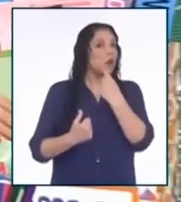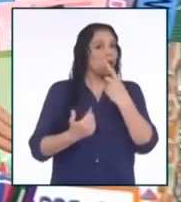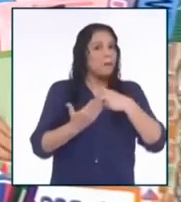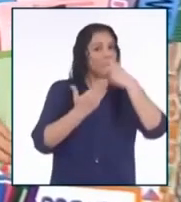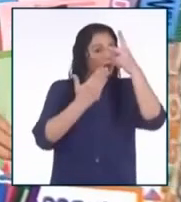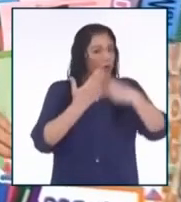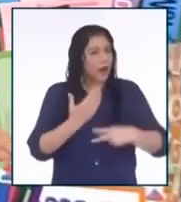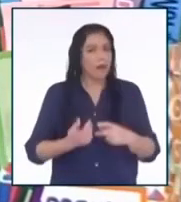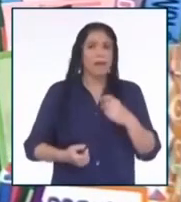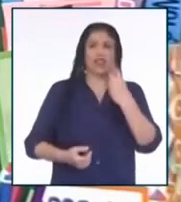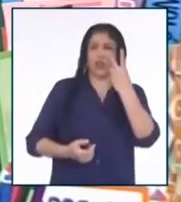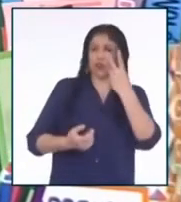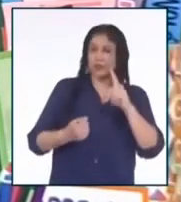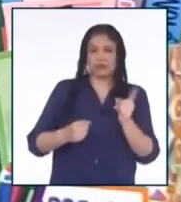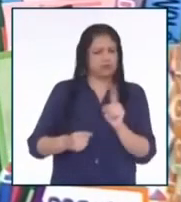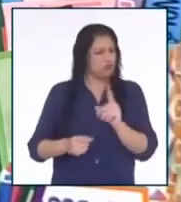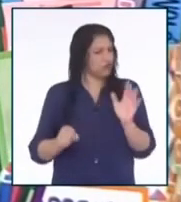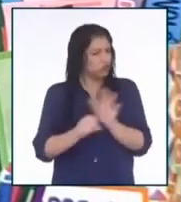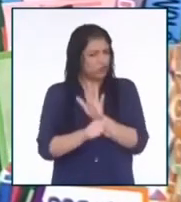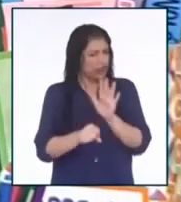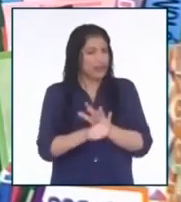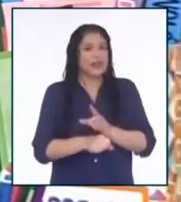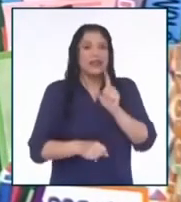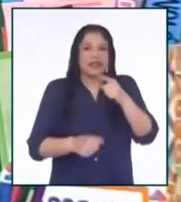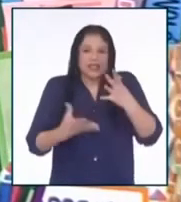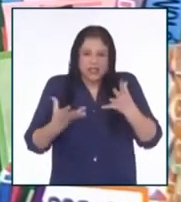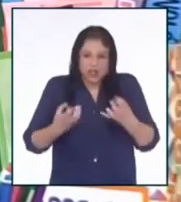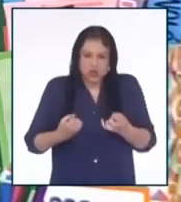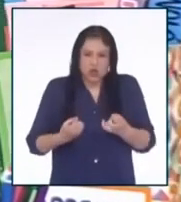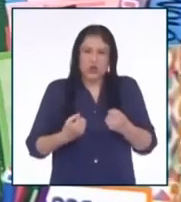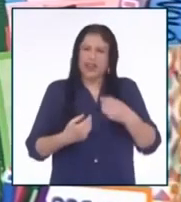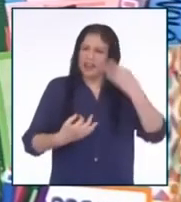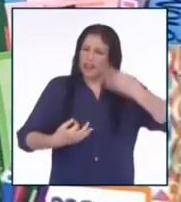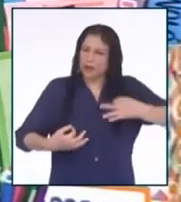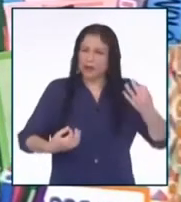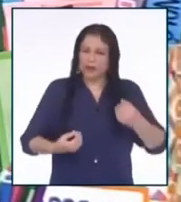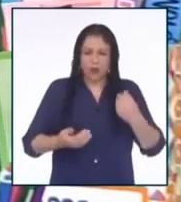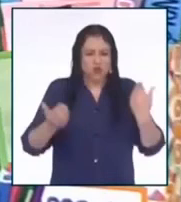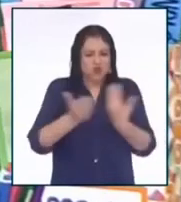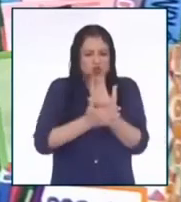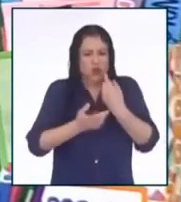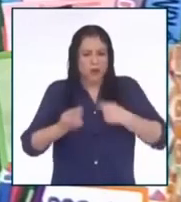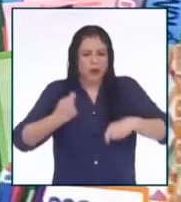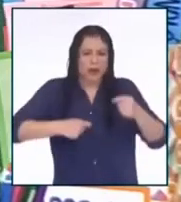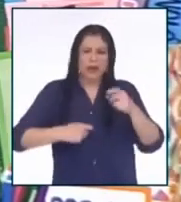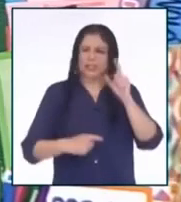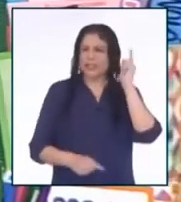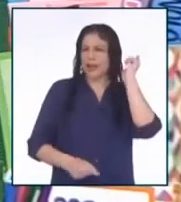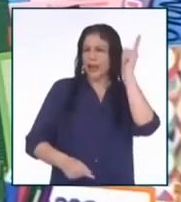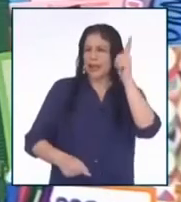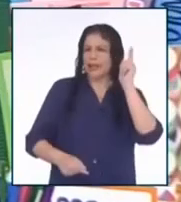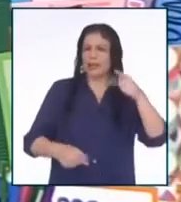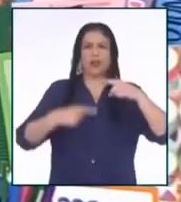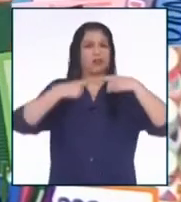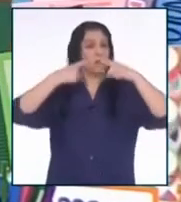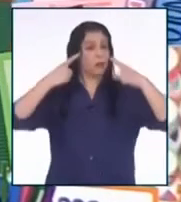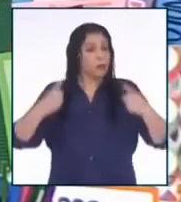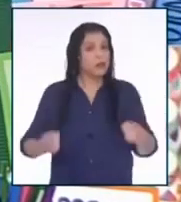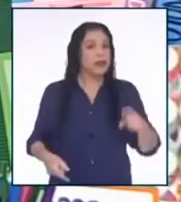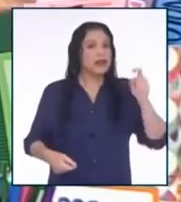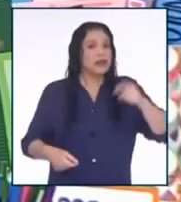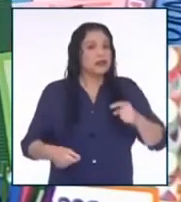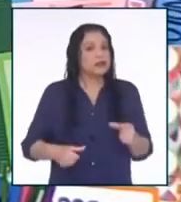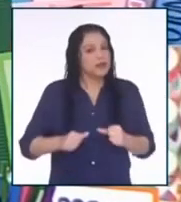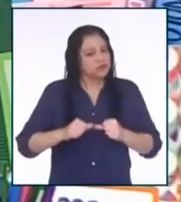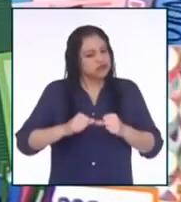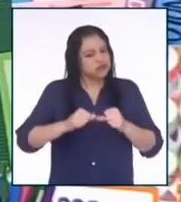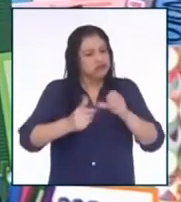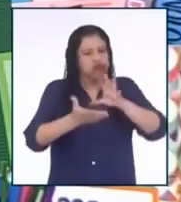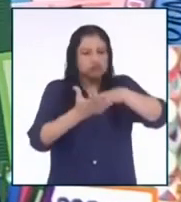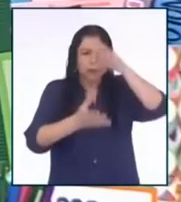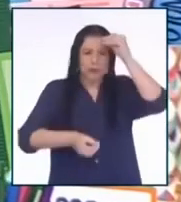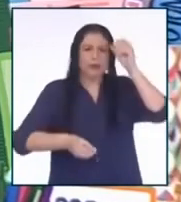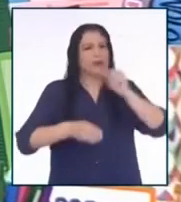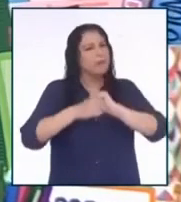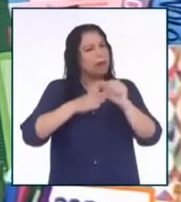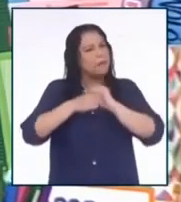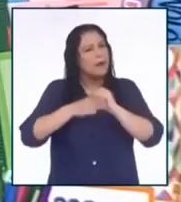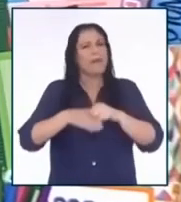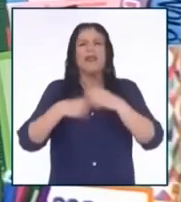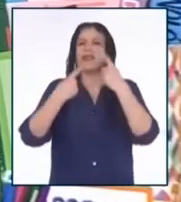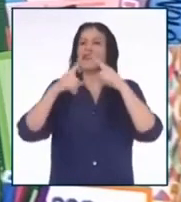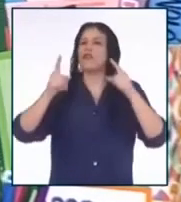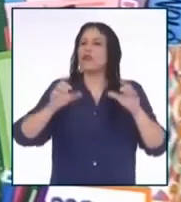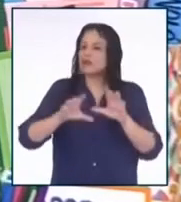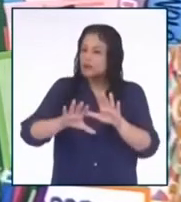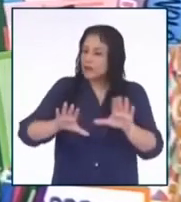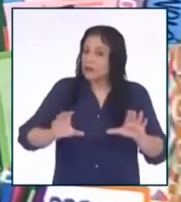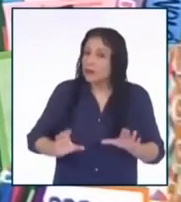son suficientes. Si quieres llegar a ser un emprendedor, líder y exitoso, tienes que seguir aprendiendo y practicando en